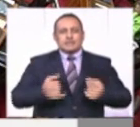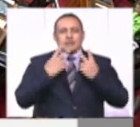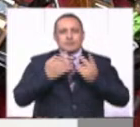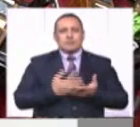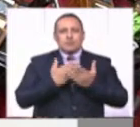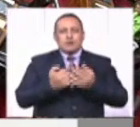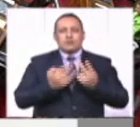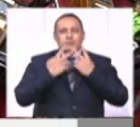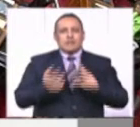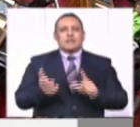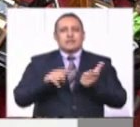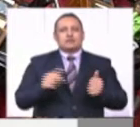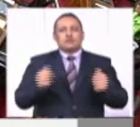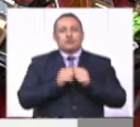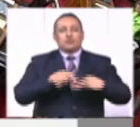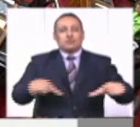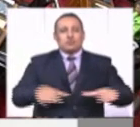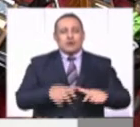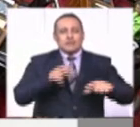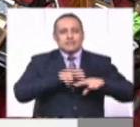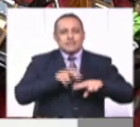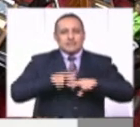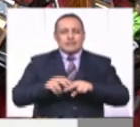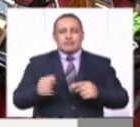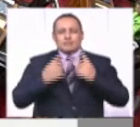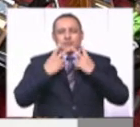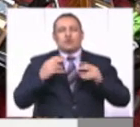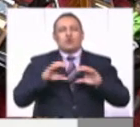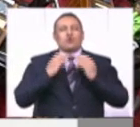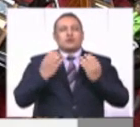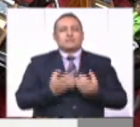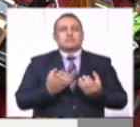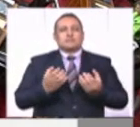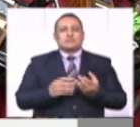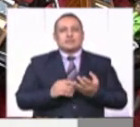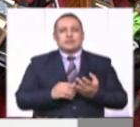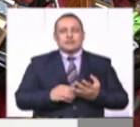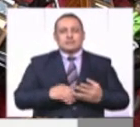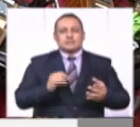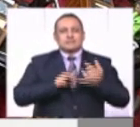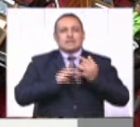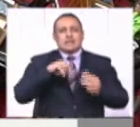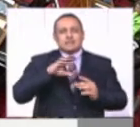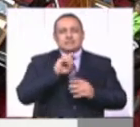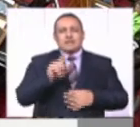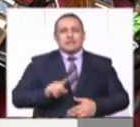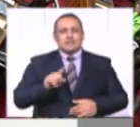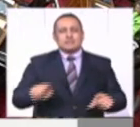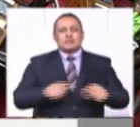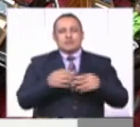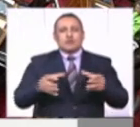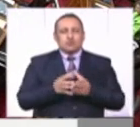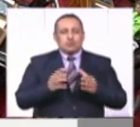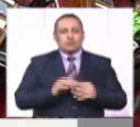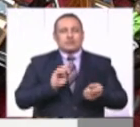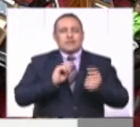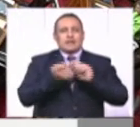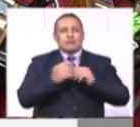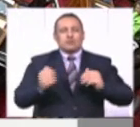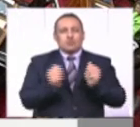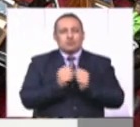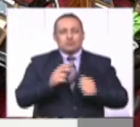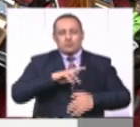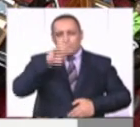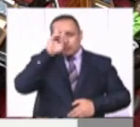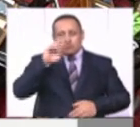ubicaciones sus respectivos escaños por ejemplo vemos al congresista Roberto Sánchez Palomino de la bancada cambio democrático